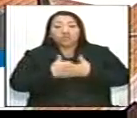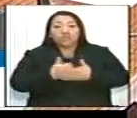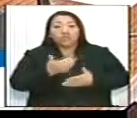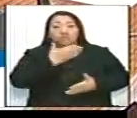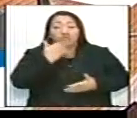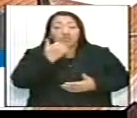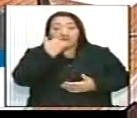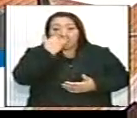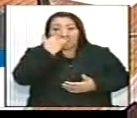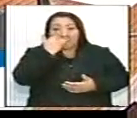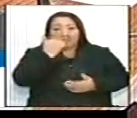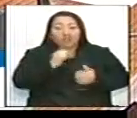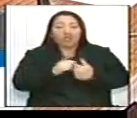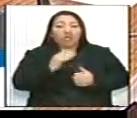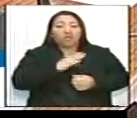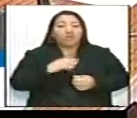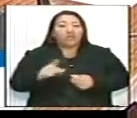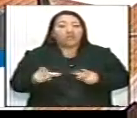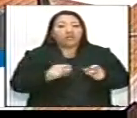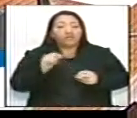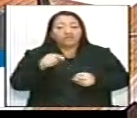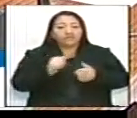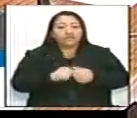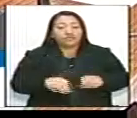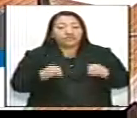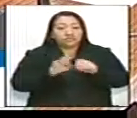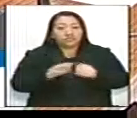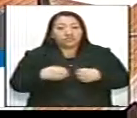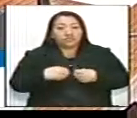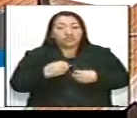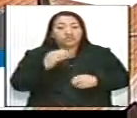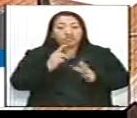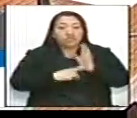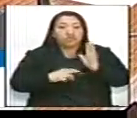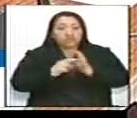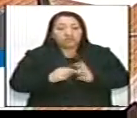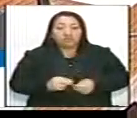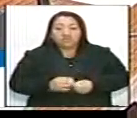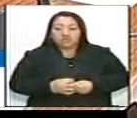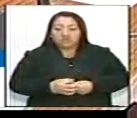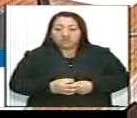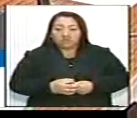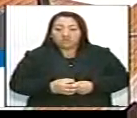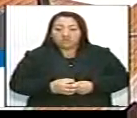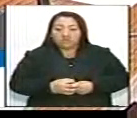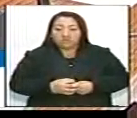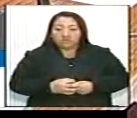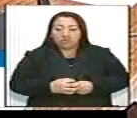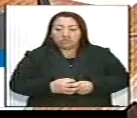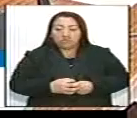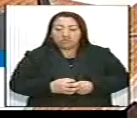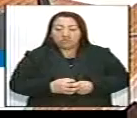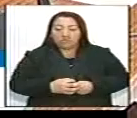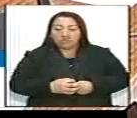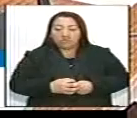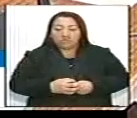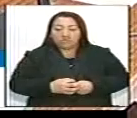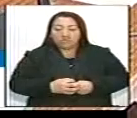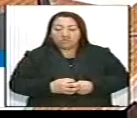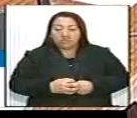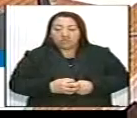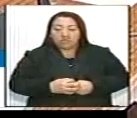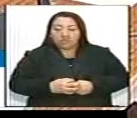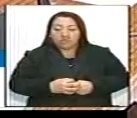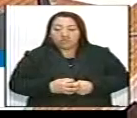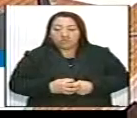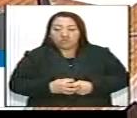los gobiernos locales. Y como herramienta, entonces, tiene reglas de juego, ya por norma, es decir,